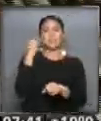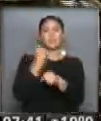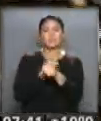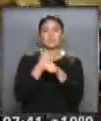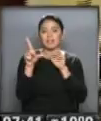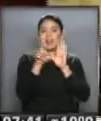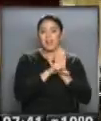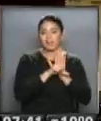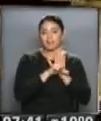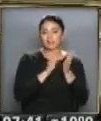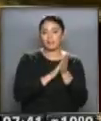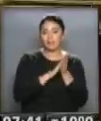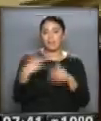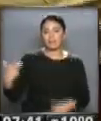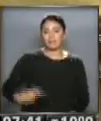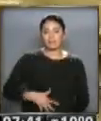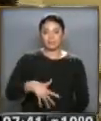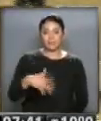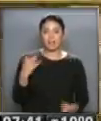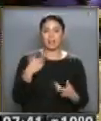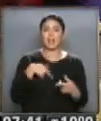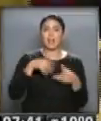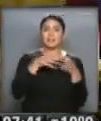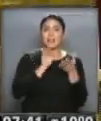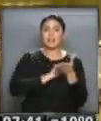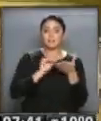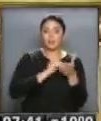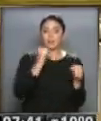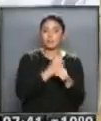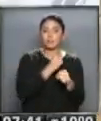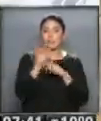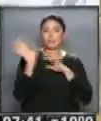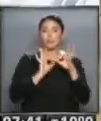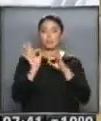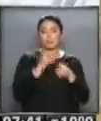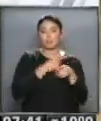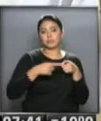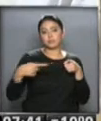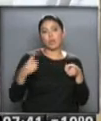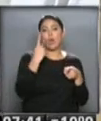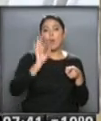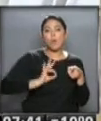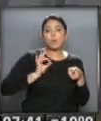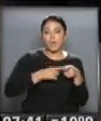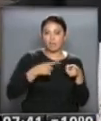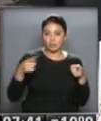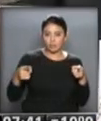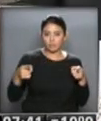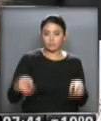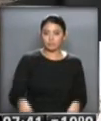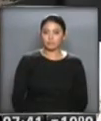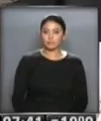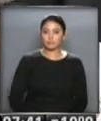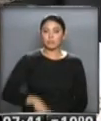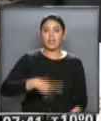fertilización asistida en la Argentina. La Cámara de Diputados aprobó el proyecto después de un año de demora. Uno de